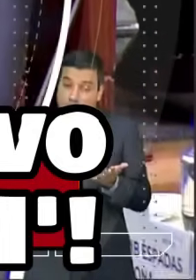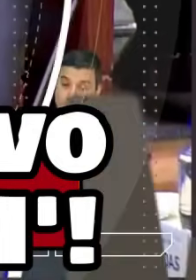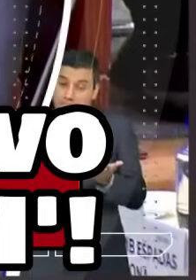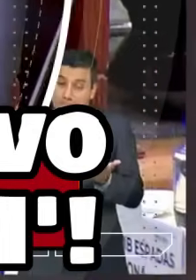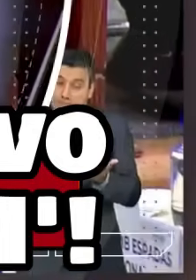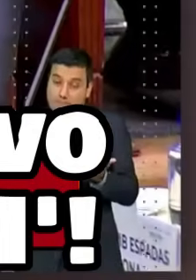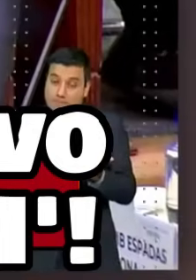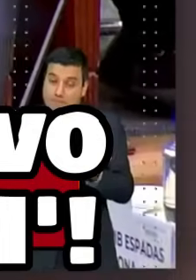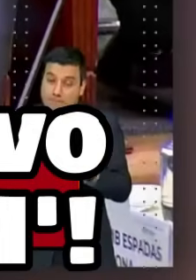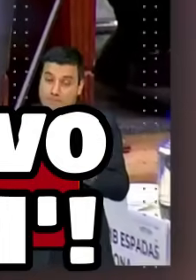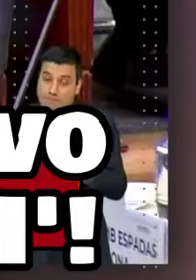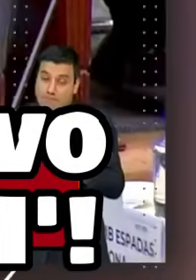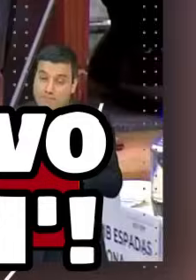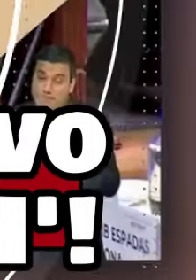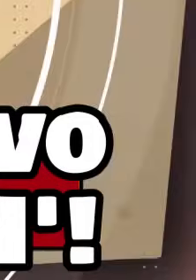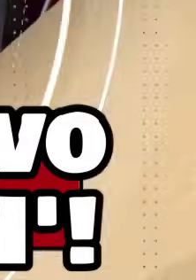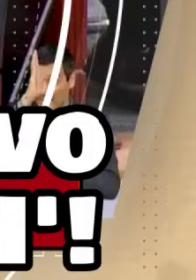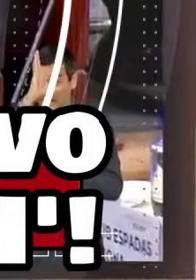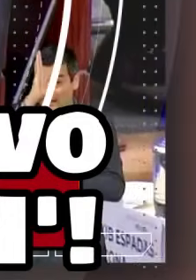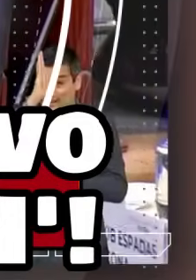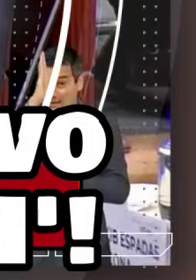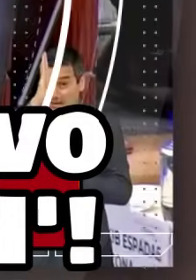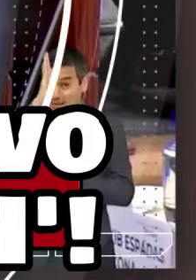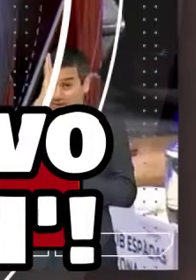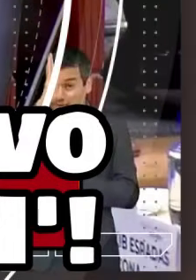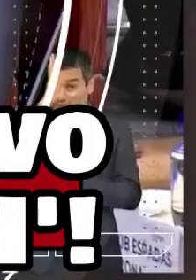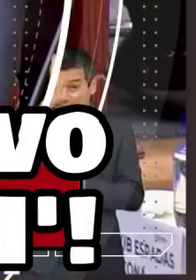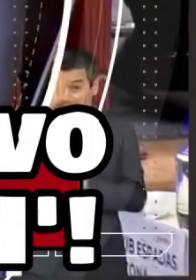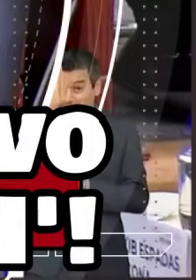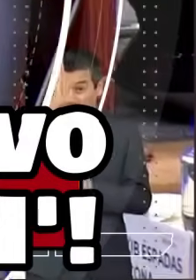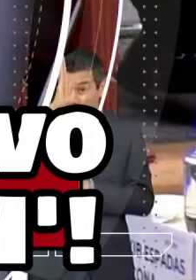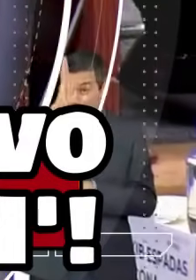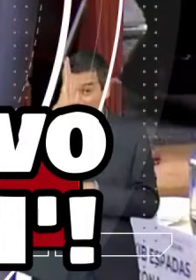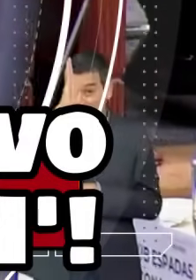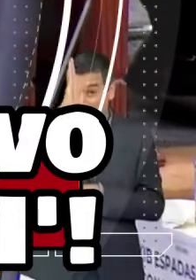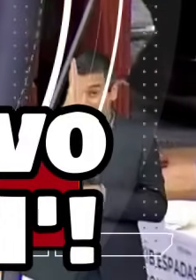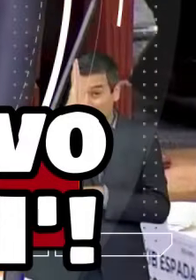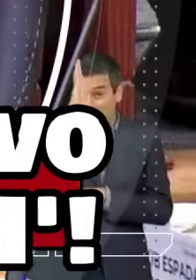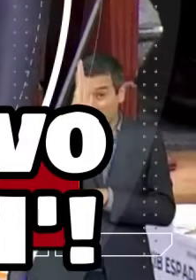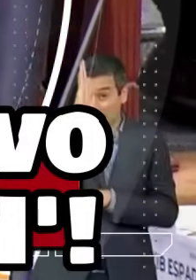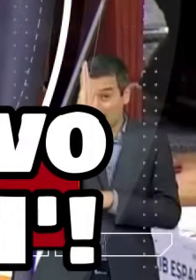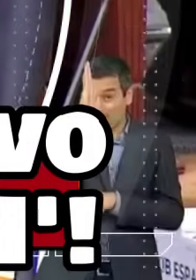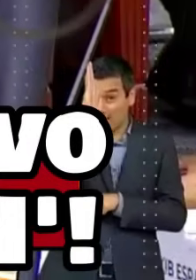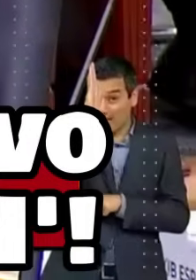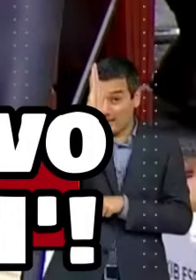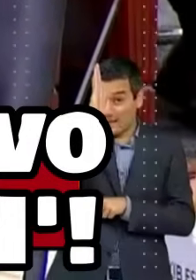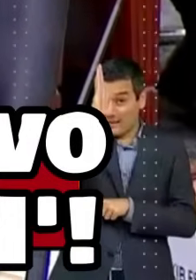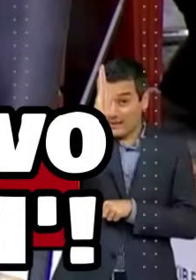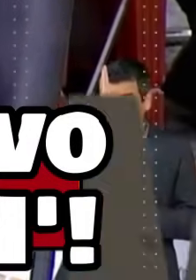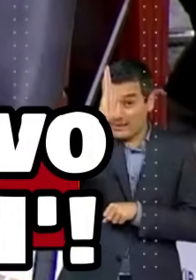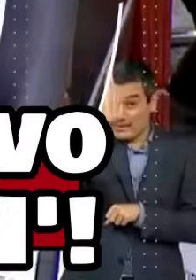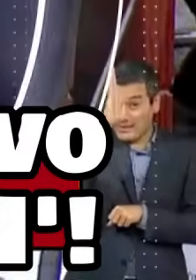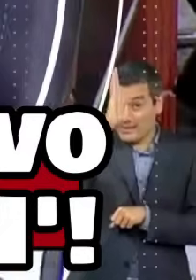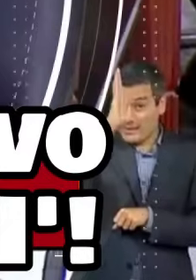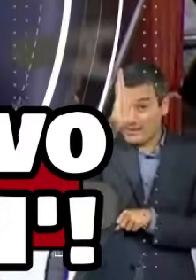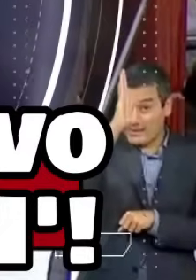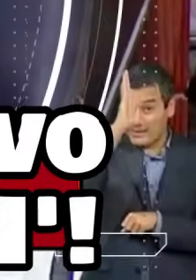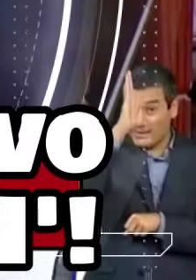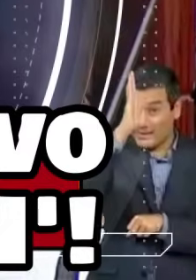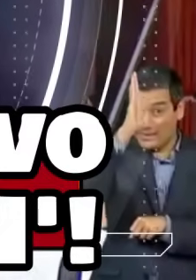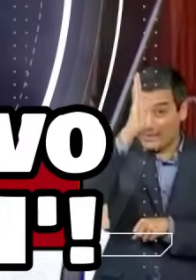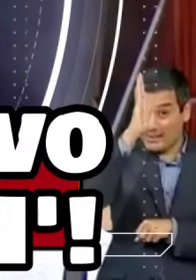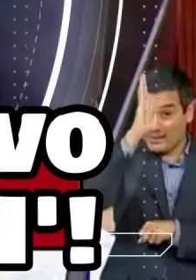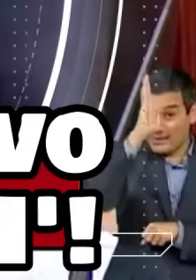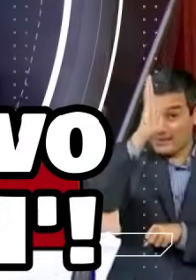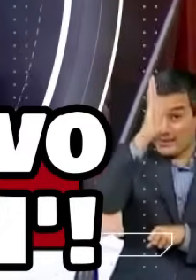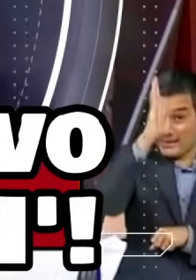áreas correspondientes, argumentando que votar en contra dejaría el tema sin materia. En cambio, sugirió que la respuesta a los oficios presentados por